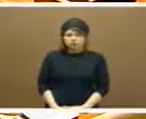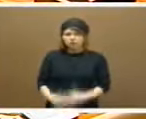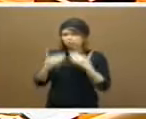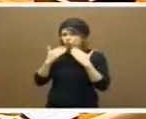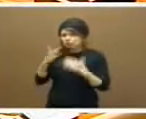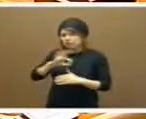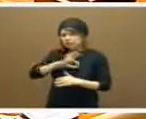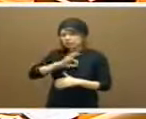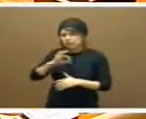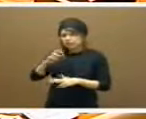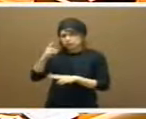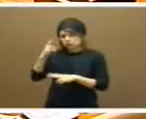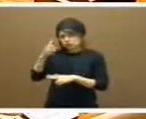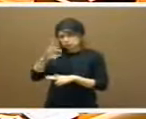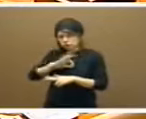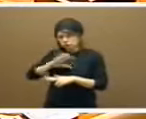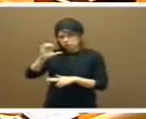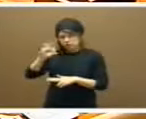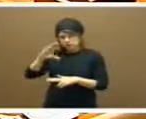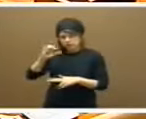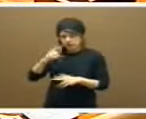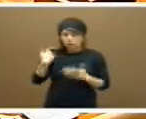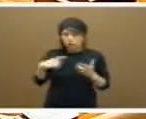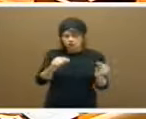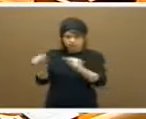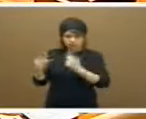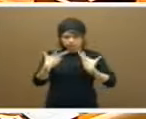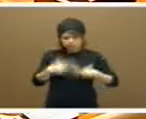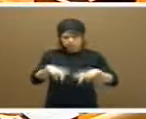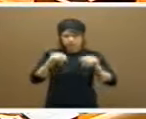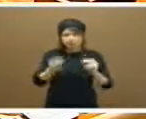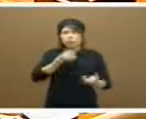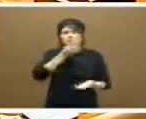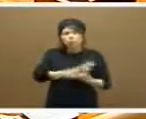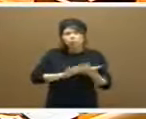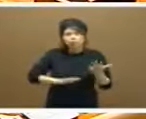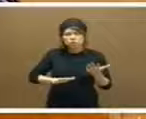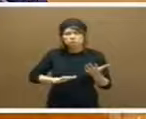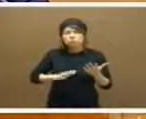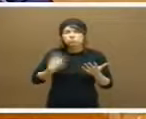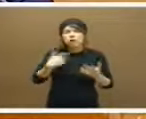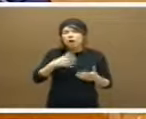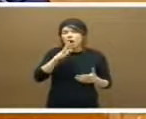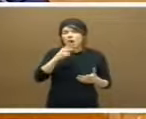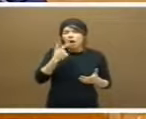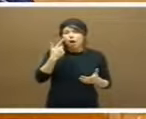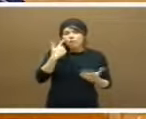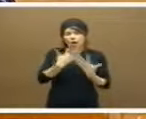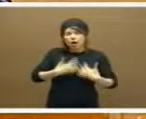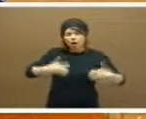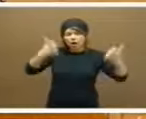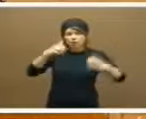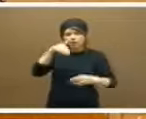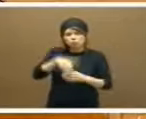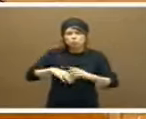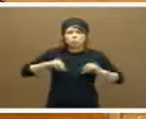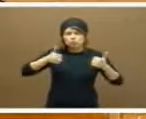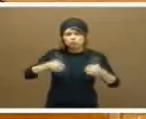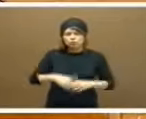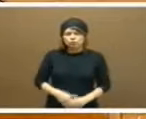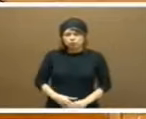Gracias, señoría. Señorías, concluido el debate de la presente propuesta de impulso, la someto a la consideración de la Cámara. Entramos en